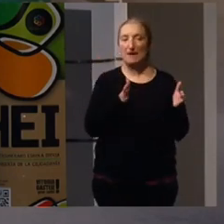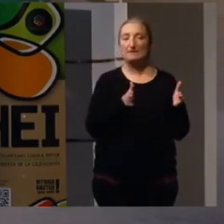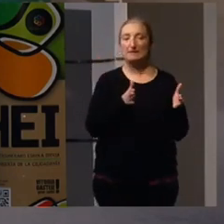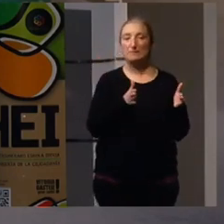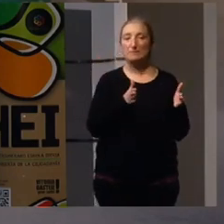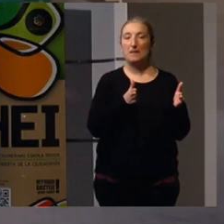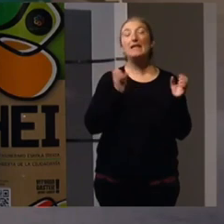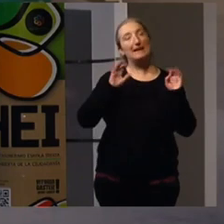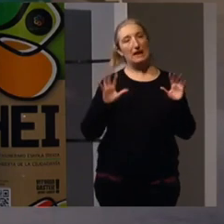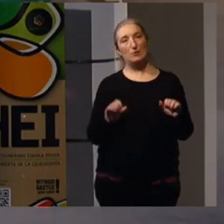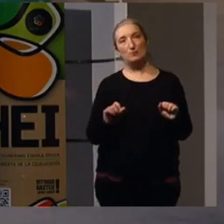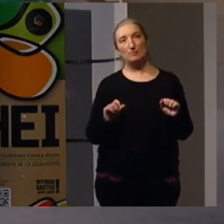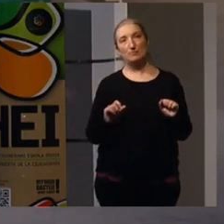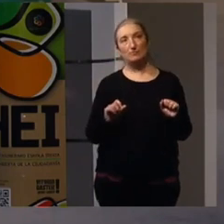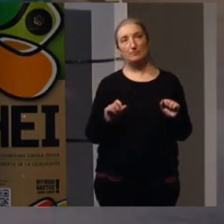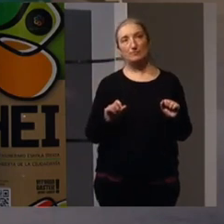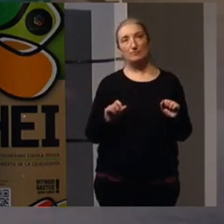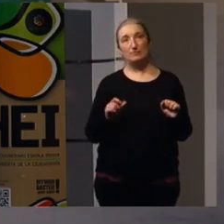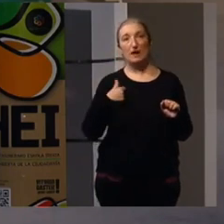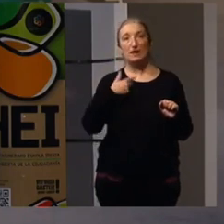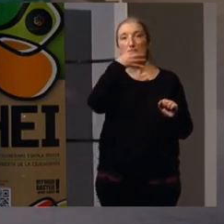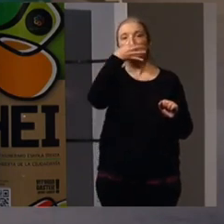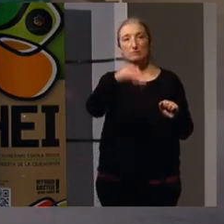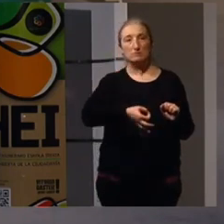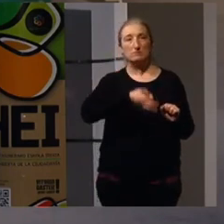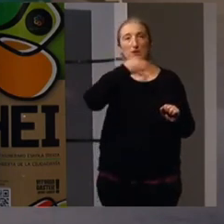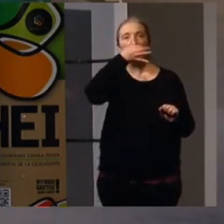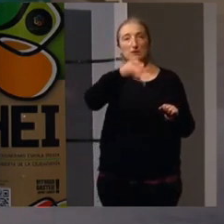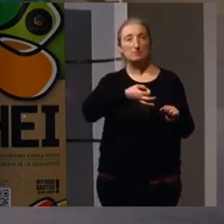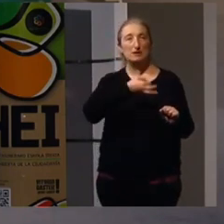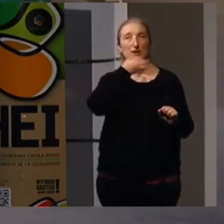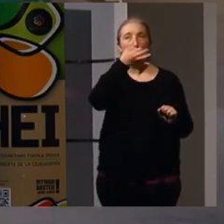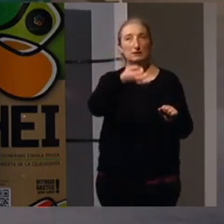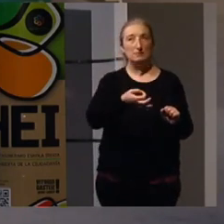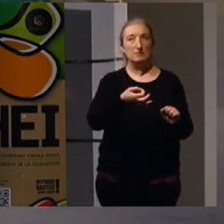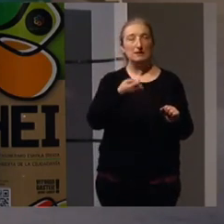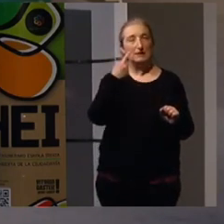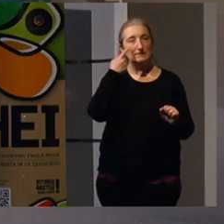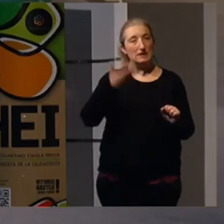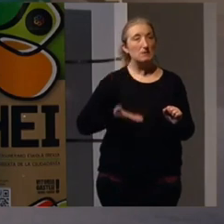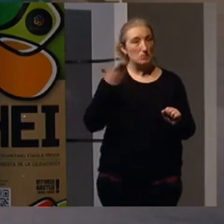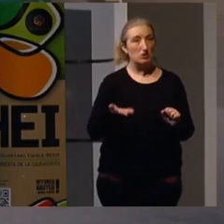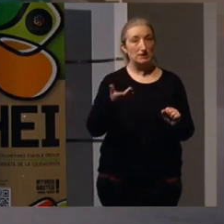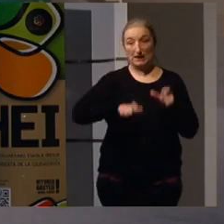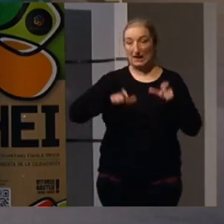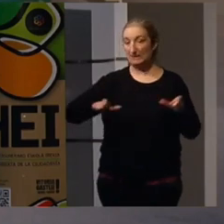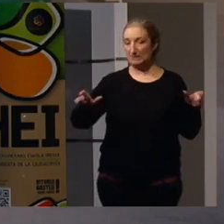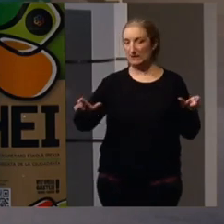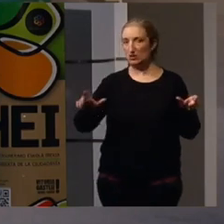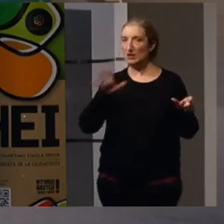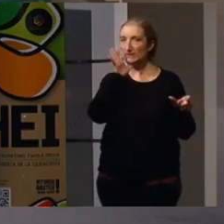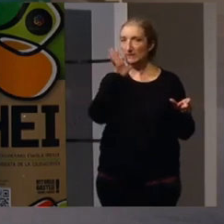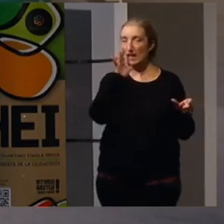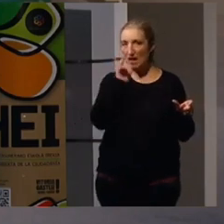es... Claro, o sea, hay un relato al final para decir todo eso y creo que es importante precisamente que las personas que están en un momento de la